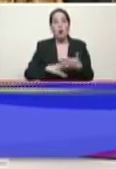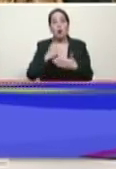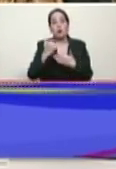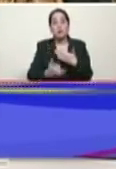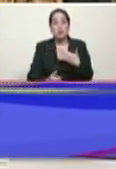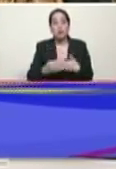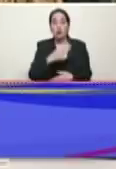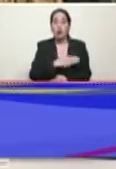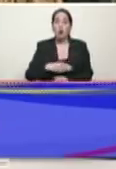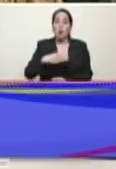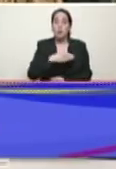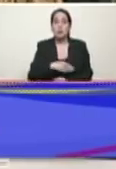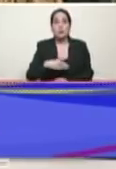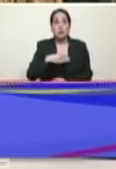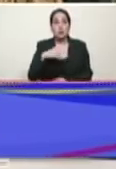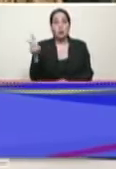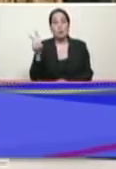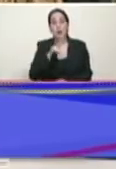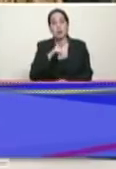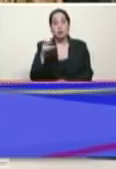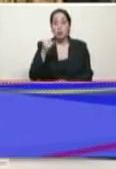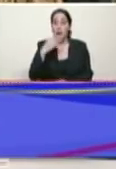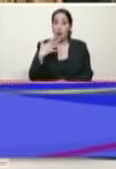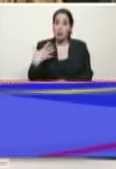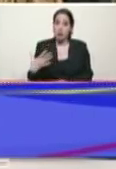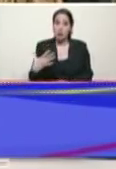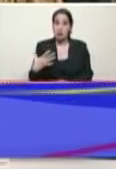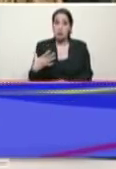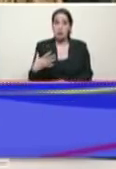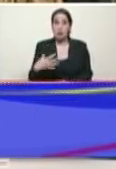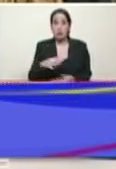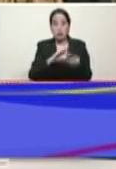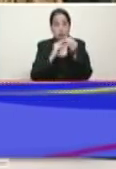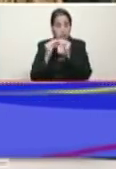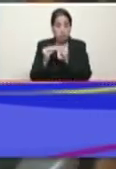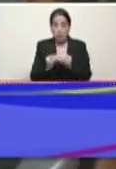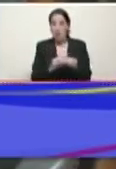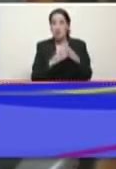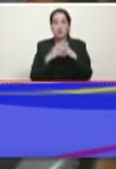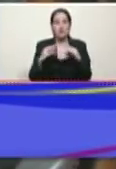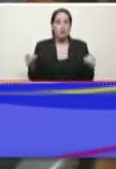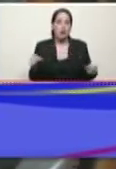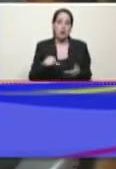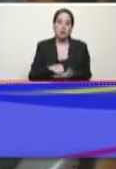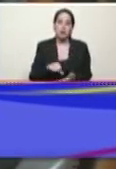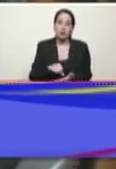de rehabilitación, mejora, embellecimiento y engrandecimiento de todas las ciudades del